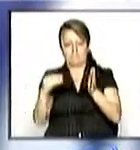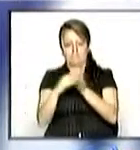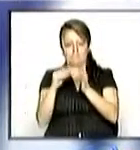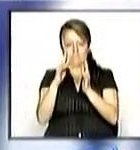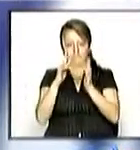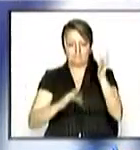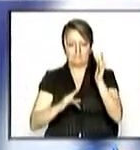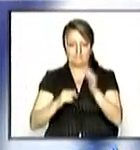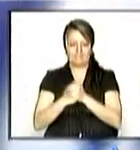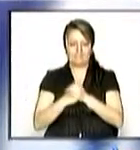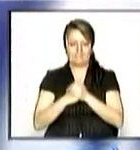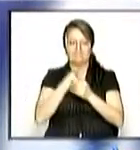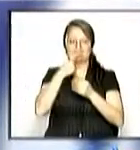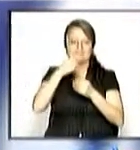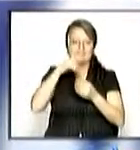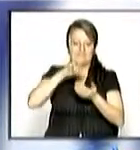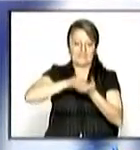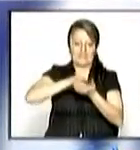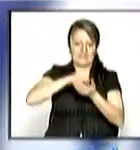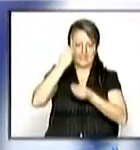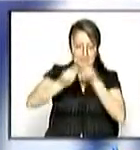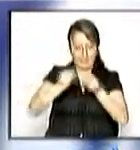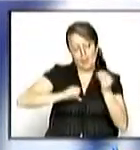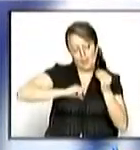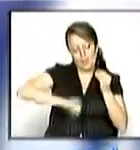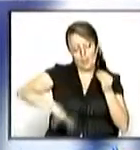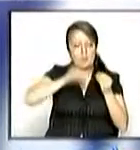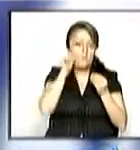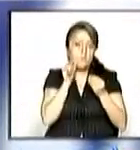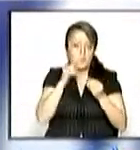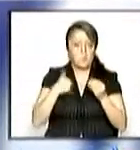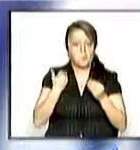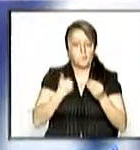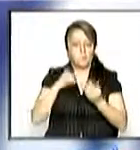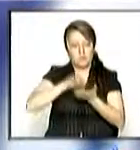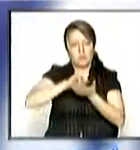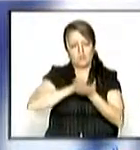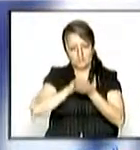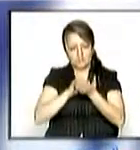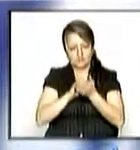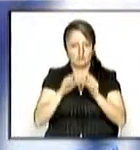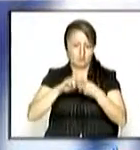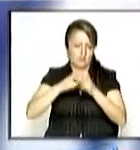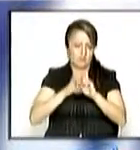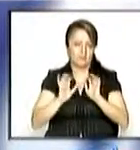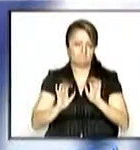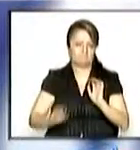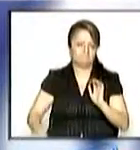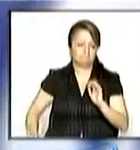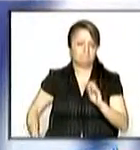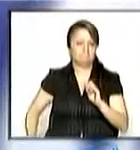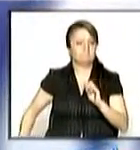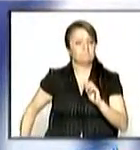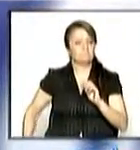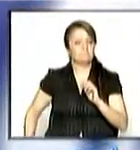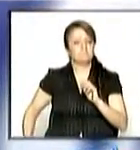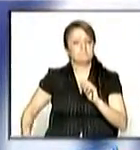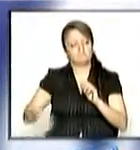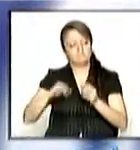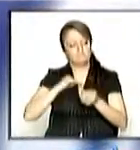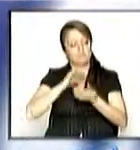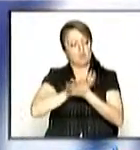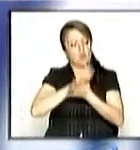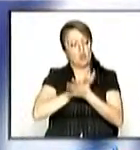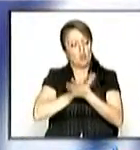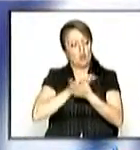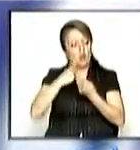desencadenante mayor fue que le indujo un aborto a la paciente, una paciente muy joven. Desgraciadamente pasó eso. Me contó mi